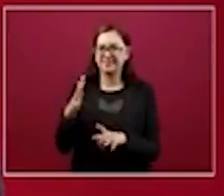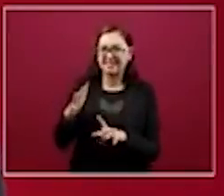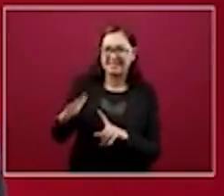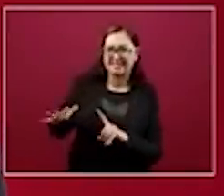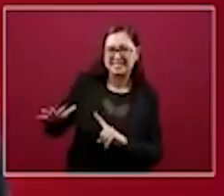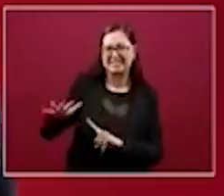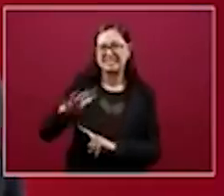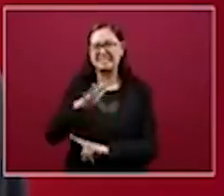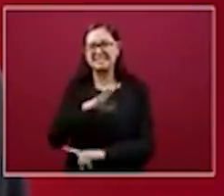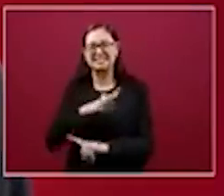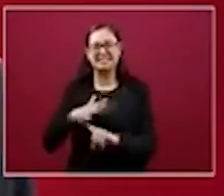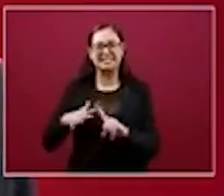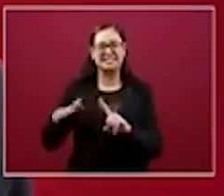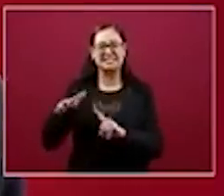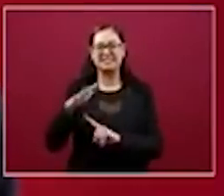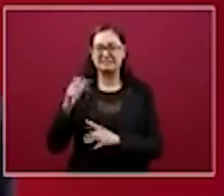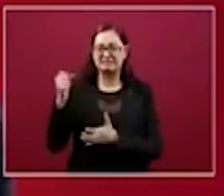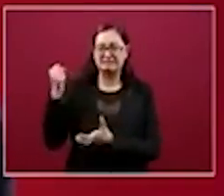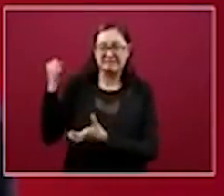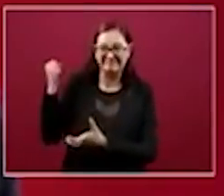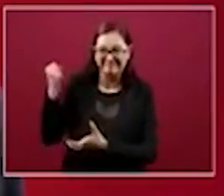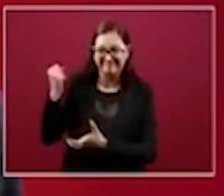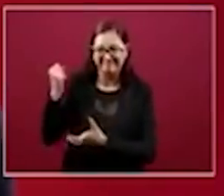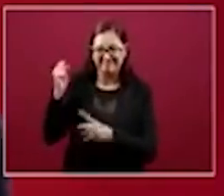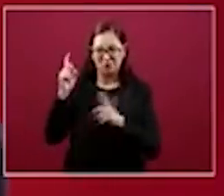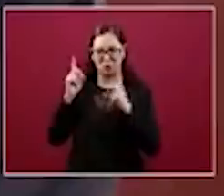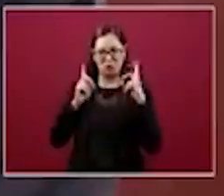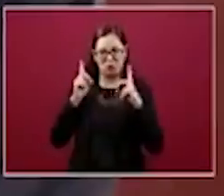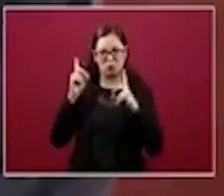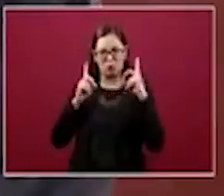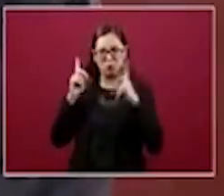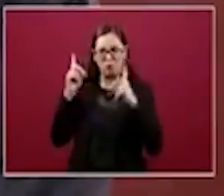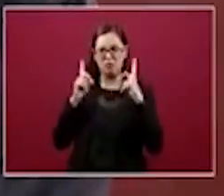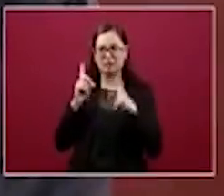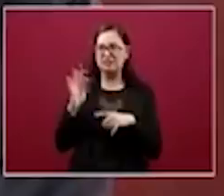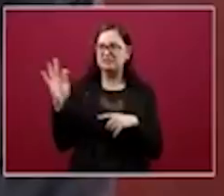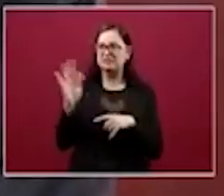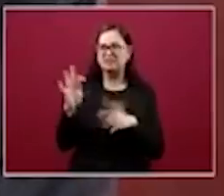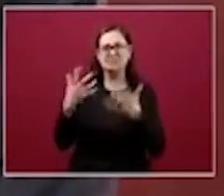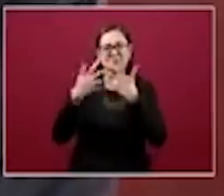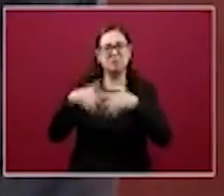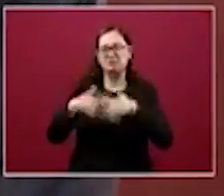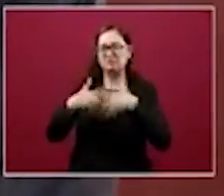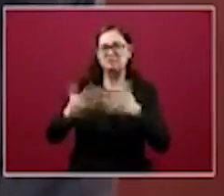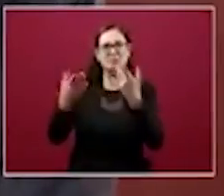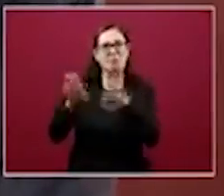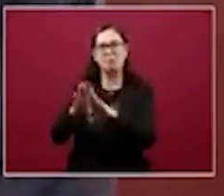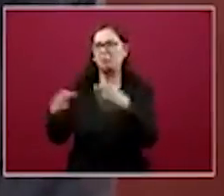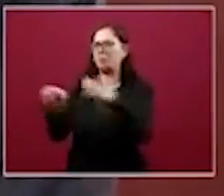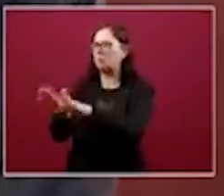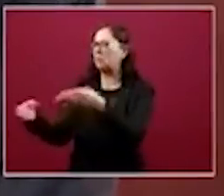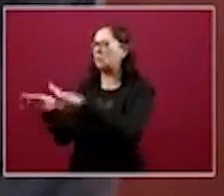ambiente desfavorable para la inversión y pueden cerrarse las plantas